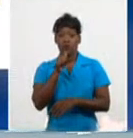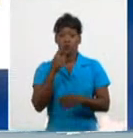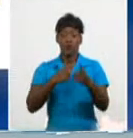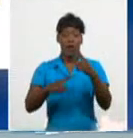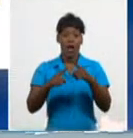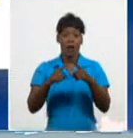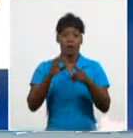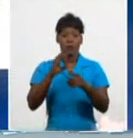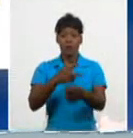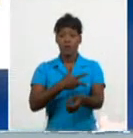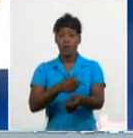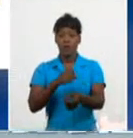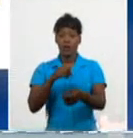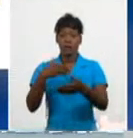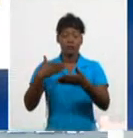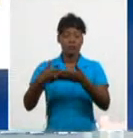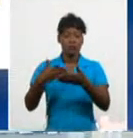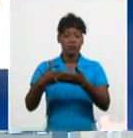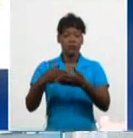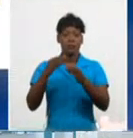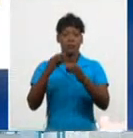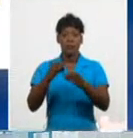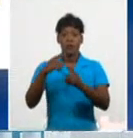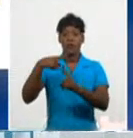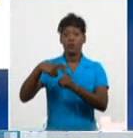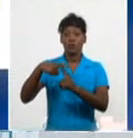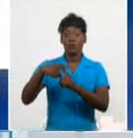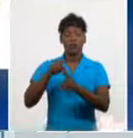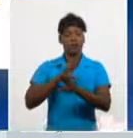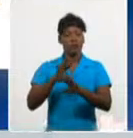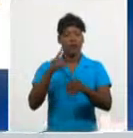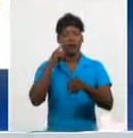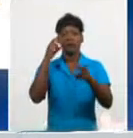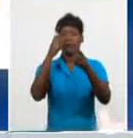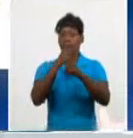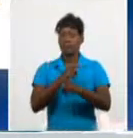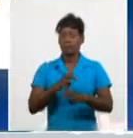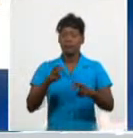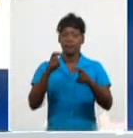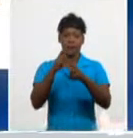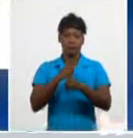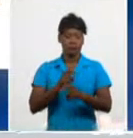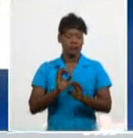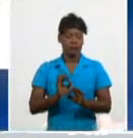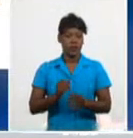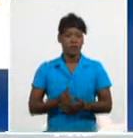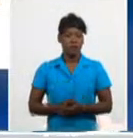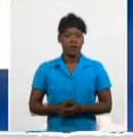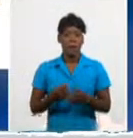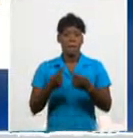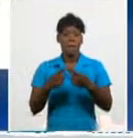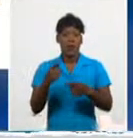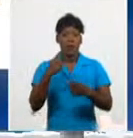identifican los contactos de esa persona. Si esa muestra es negativa,